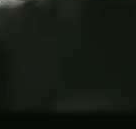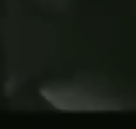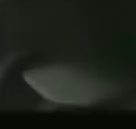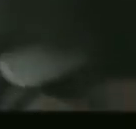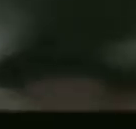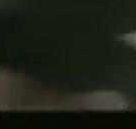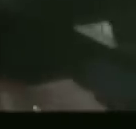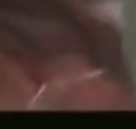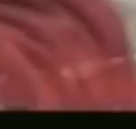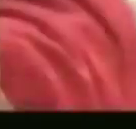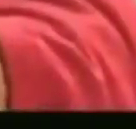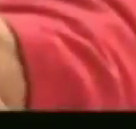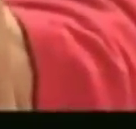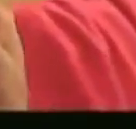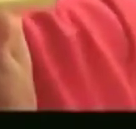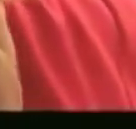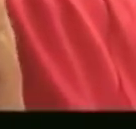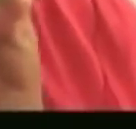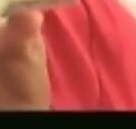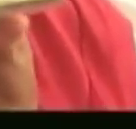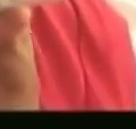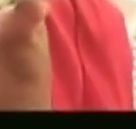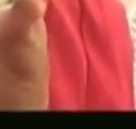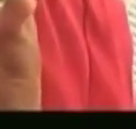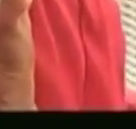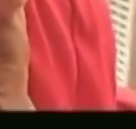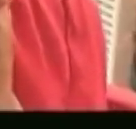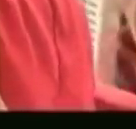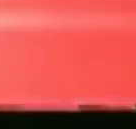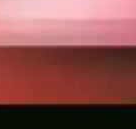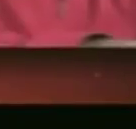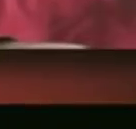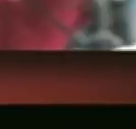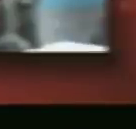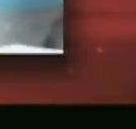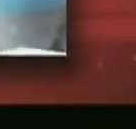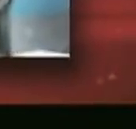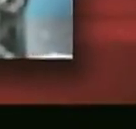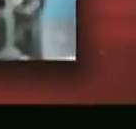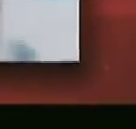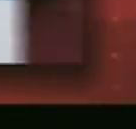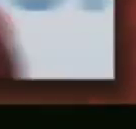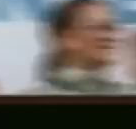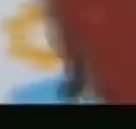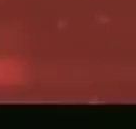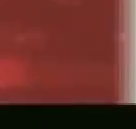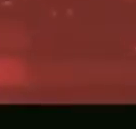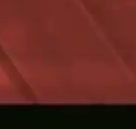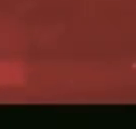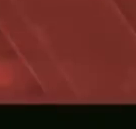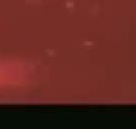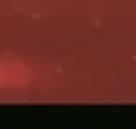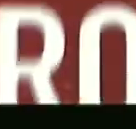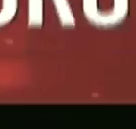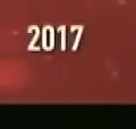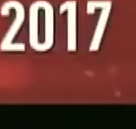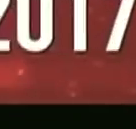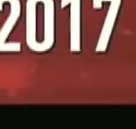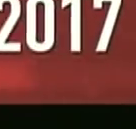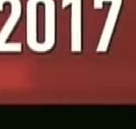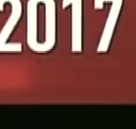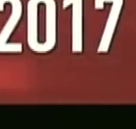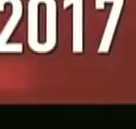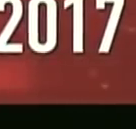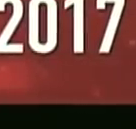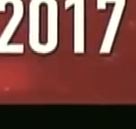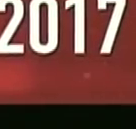constituyente convoque una Asamblea Nacional Constituyente. Victorias del presidente Nicolás Maduro en